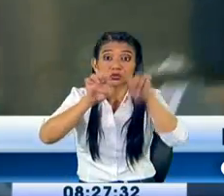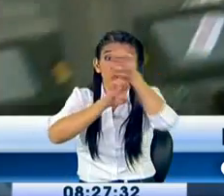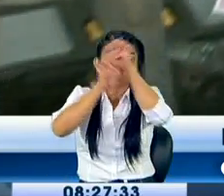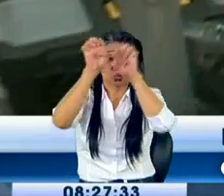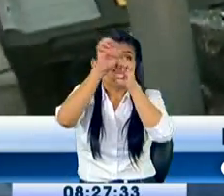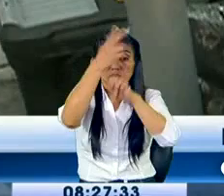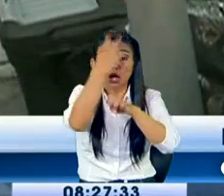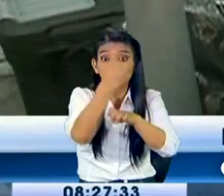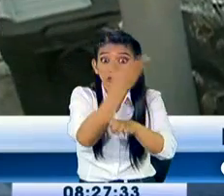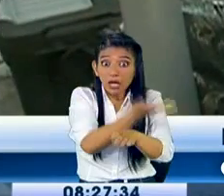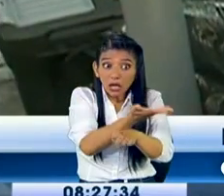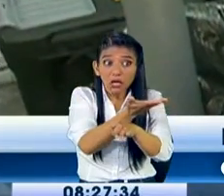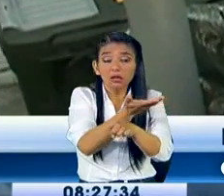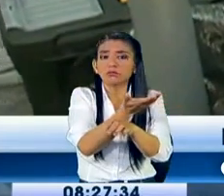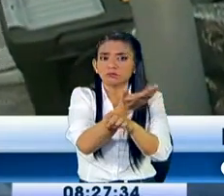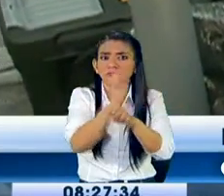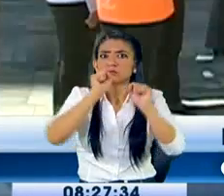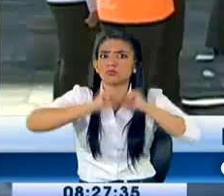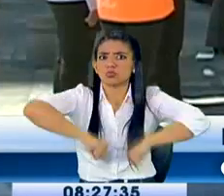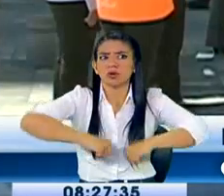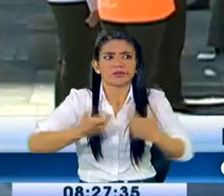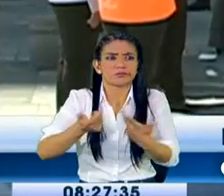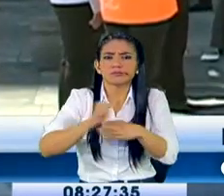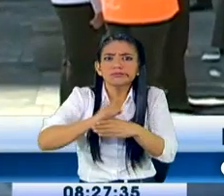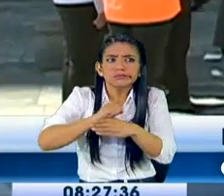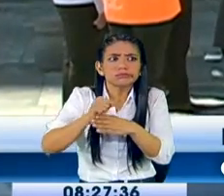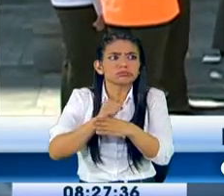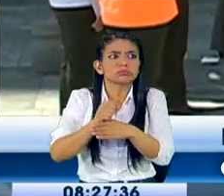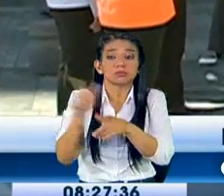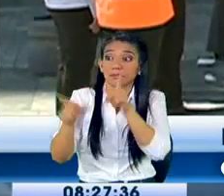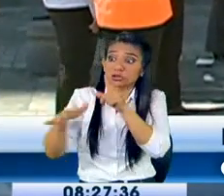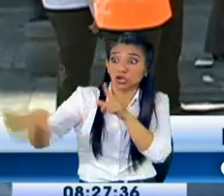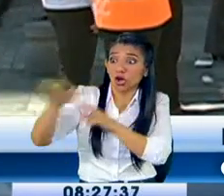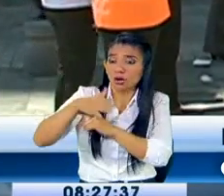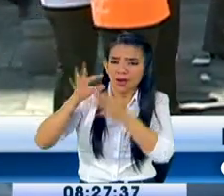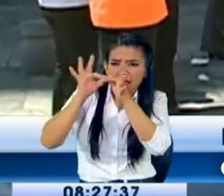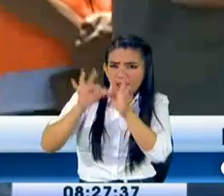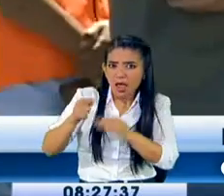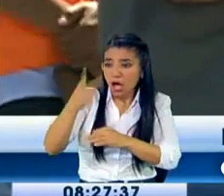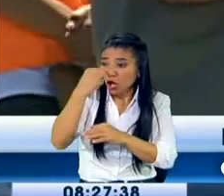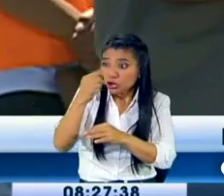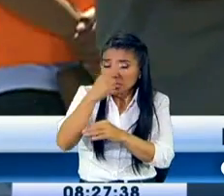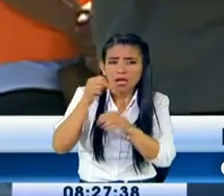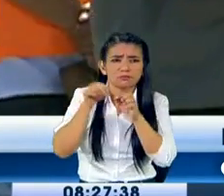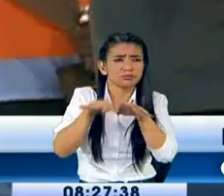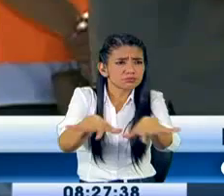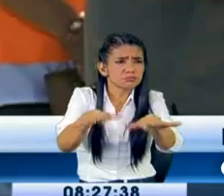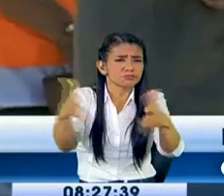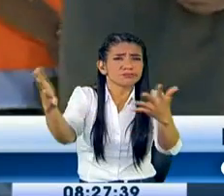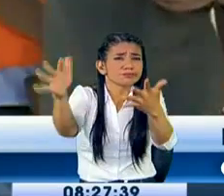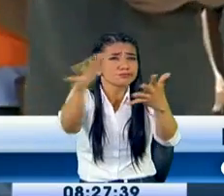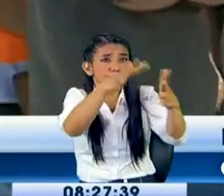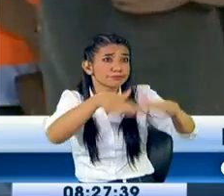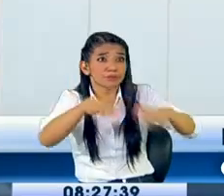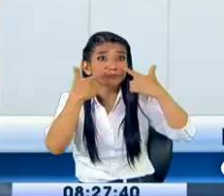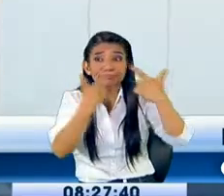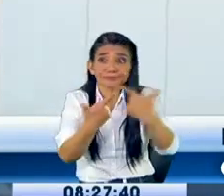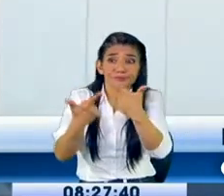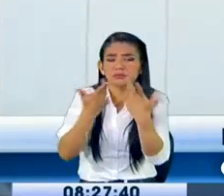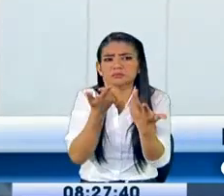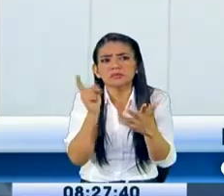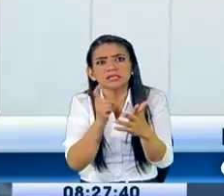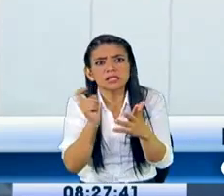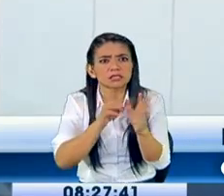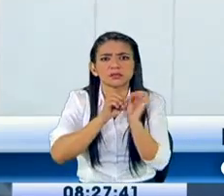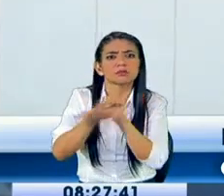atención a esas personas, ¿no? Dentro del personal tenemos, por supuesto, gente discapacitada también, la cual la prioridad es también ayudarle a